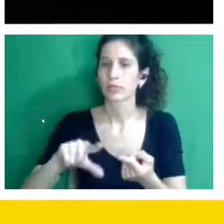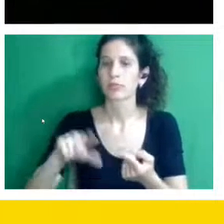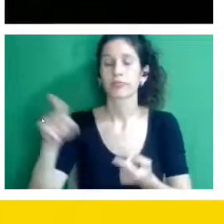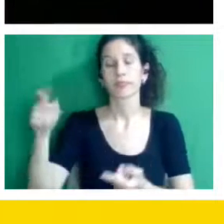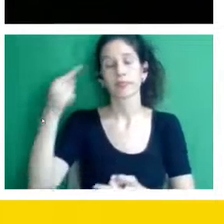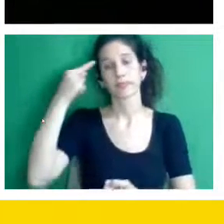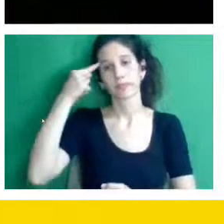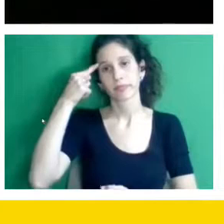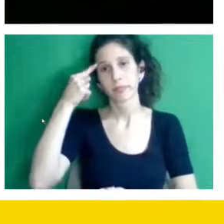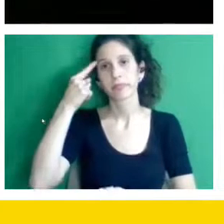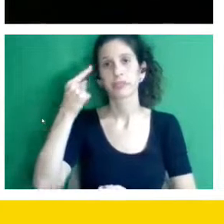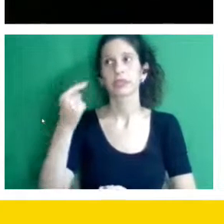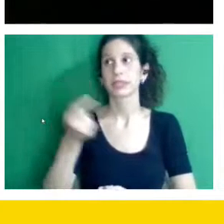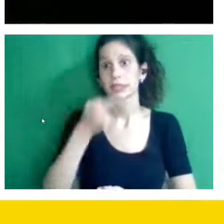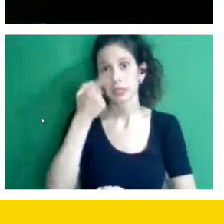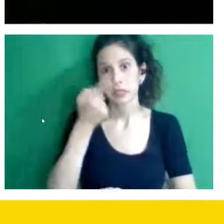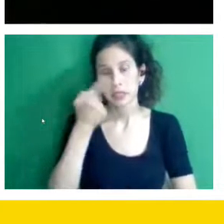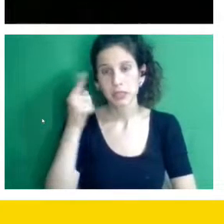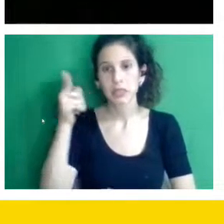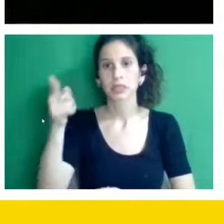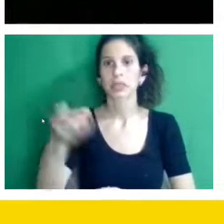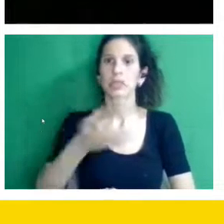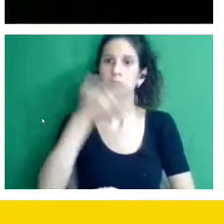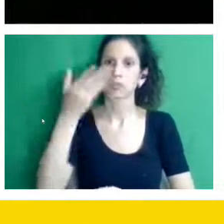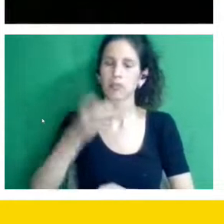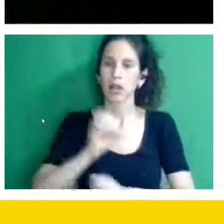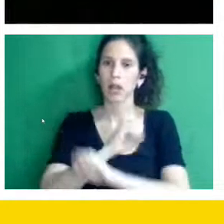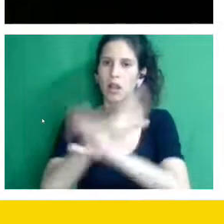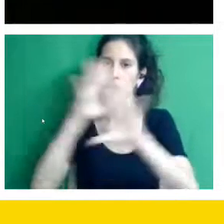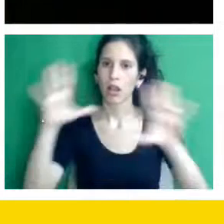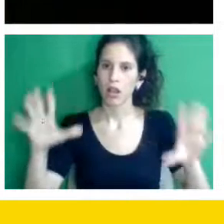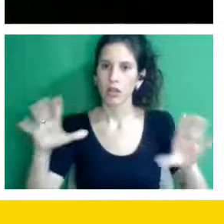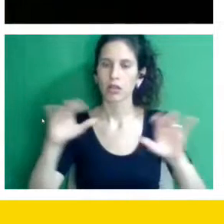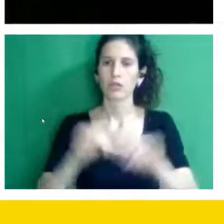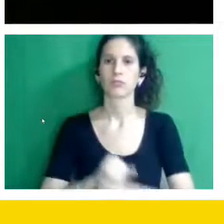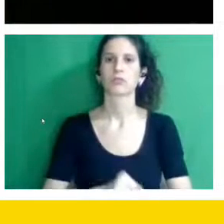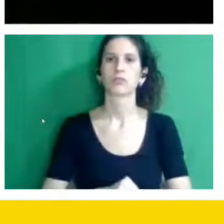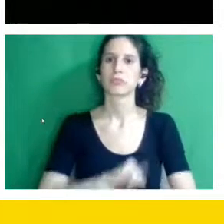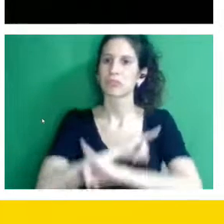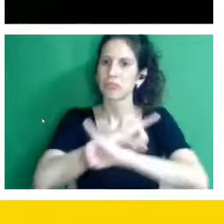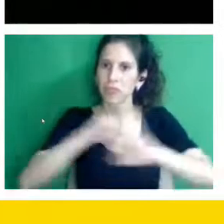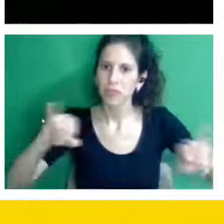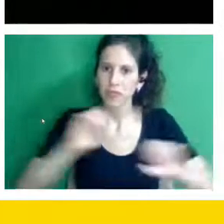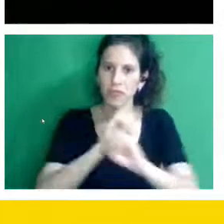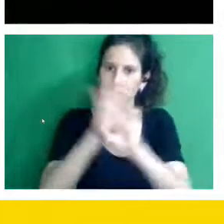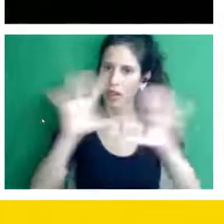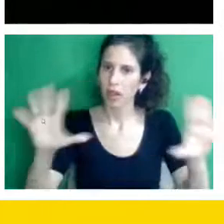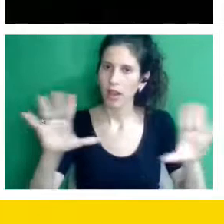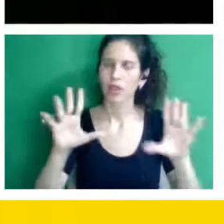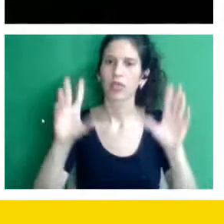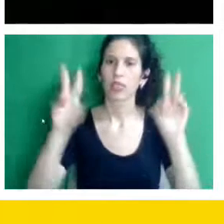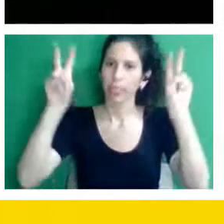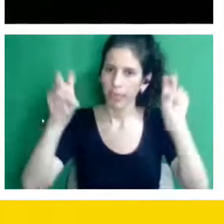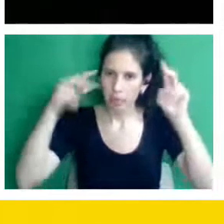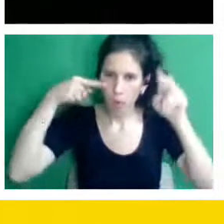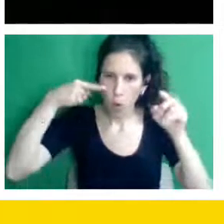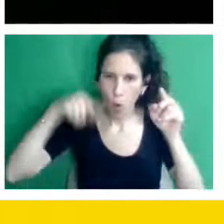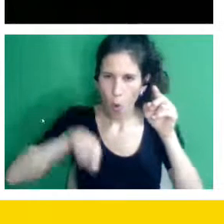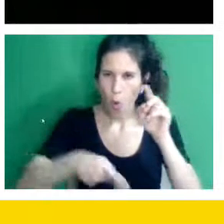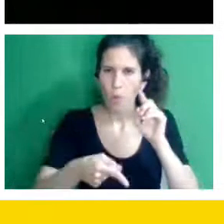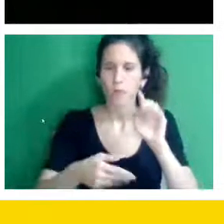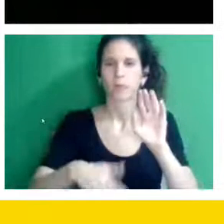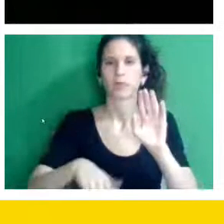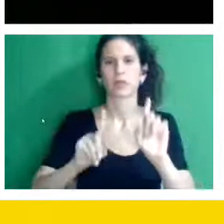un gran ponente y maneja obviamente muy, muy bien el tema. La pregunta puntual